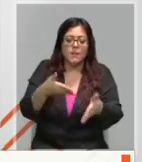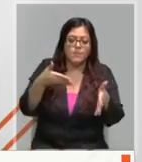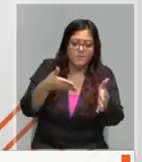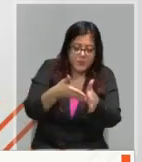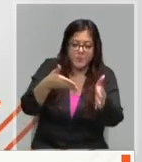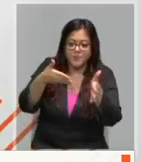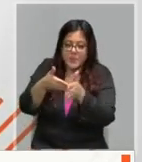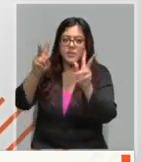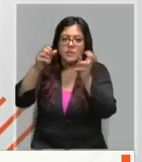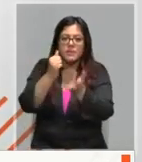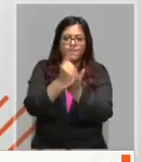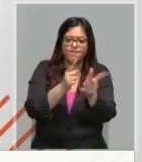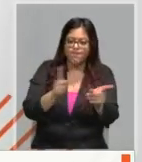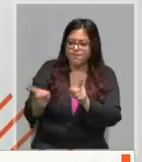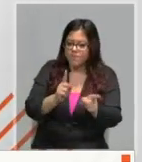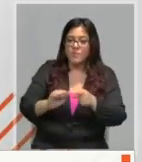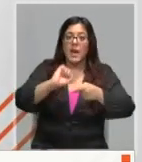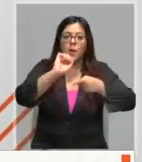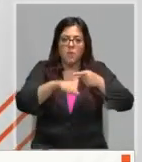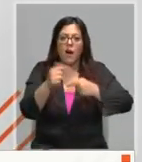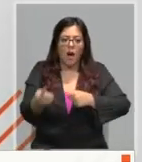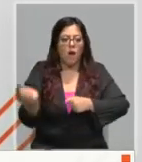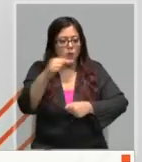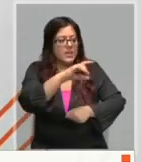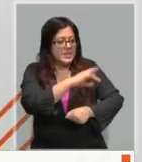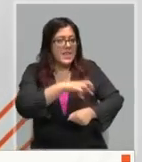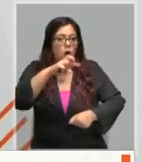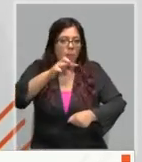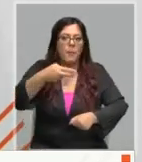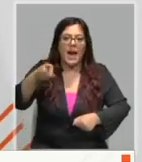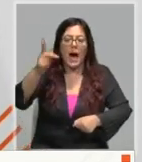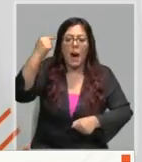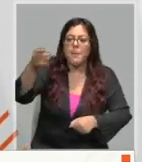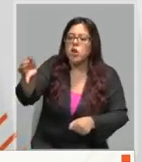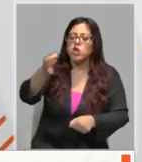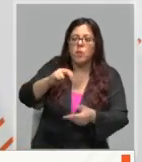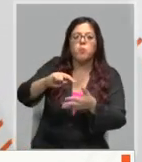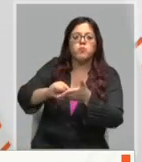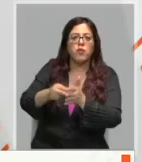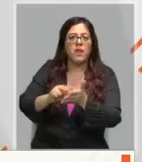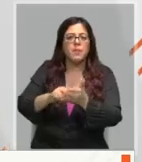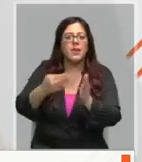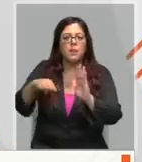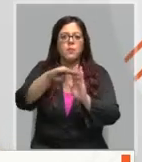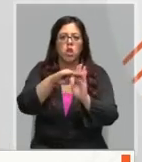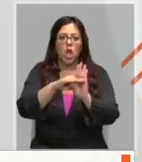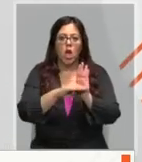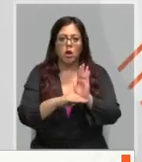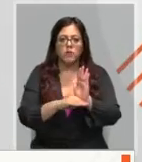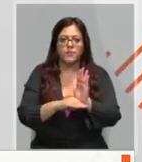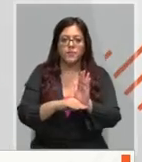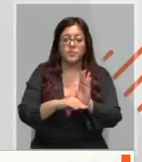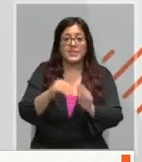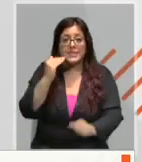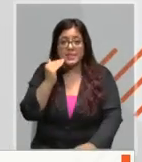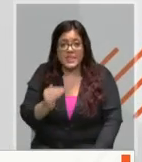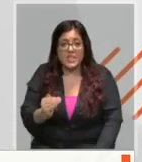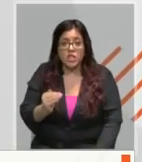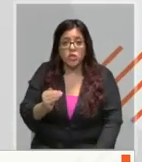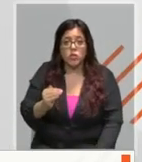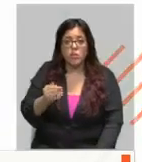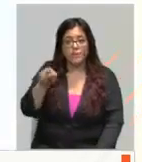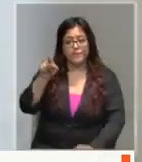lo burocrático. Aprobaron el regreso a Chile con su papá, pero ahora dicen que hay problemas protocolares. Dylan sigue en